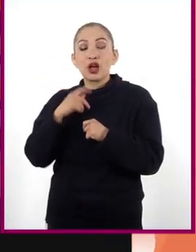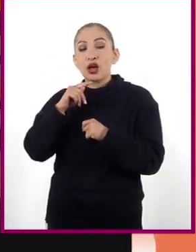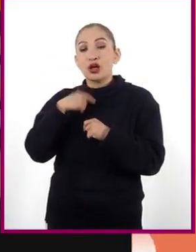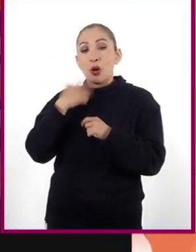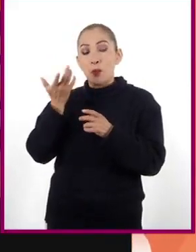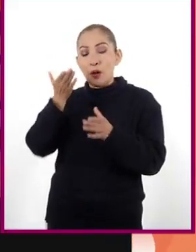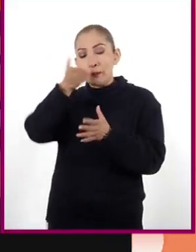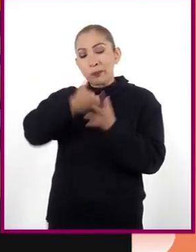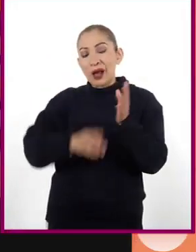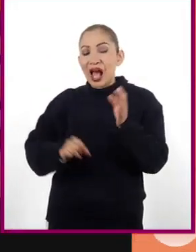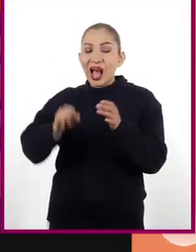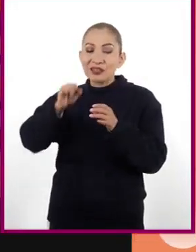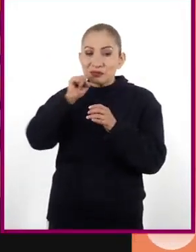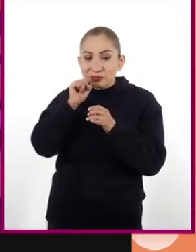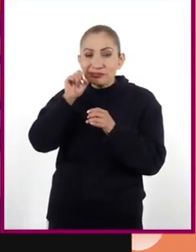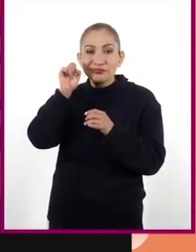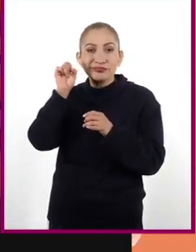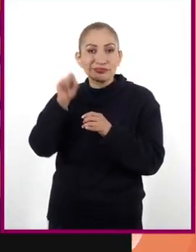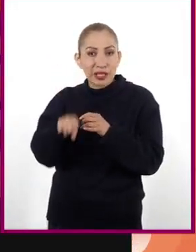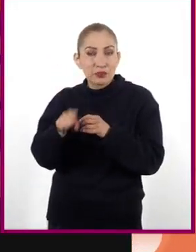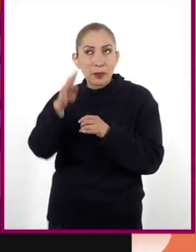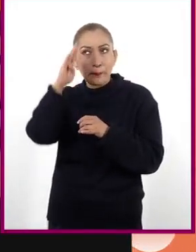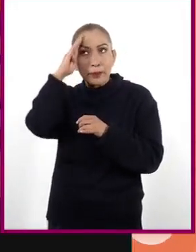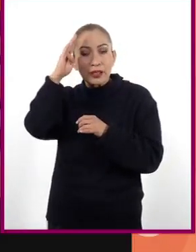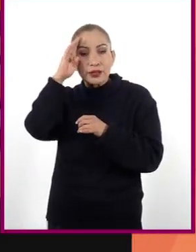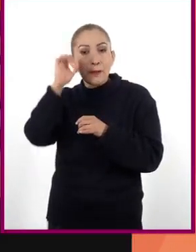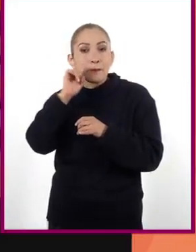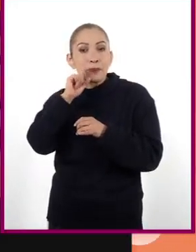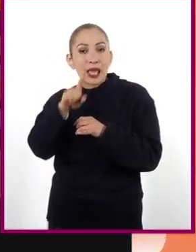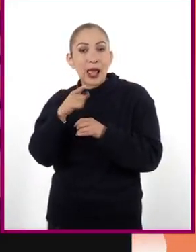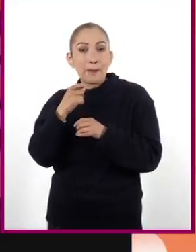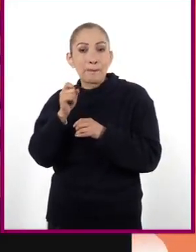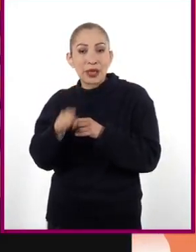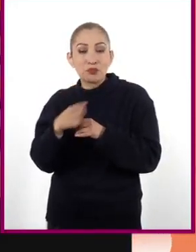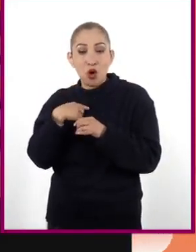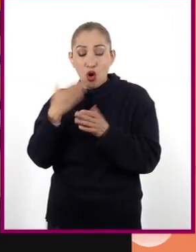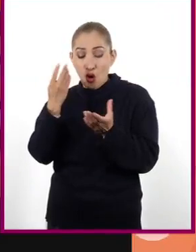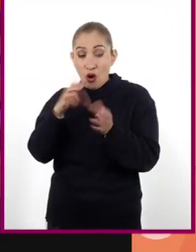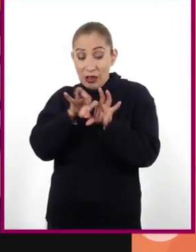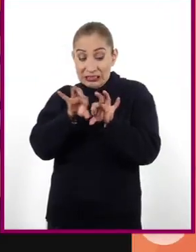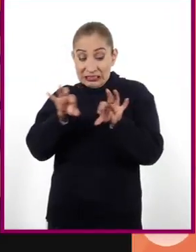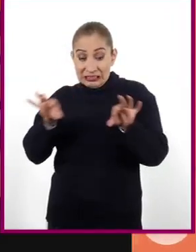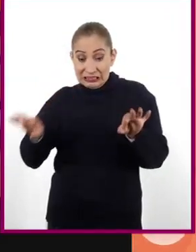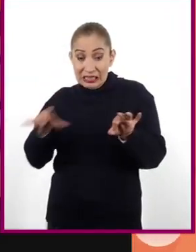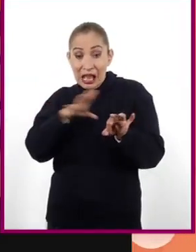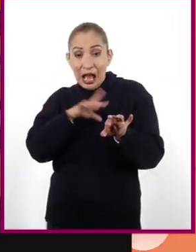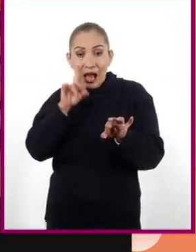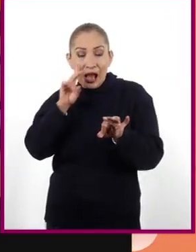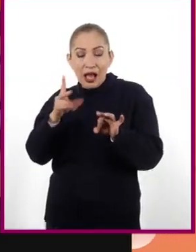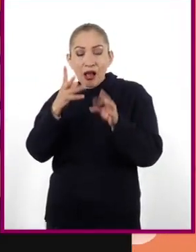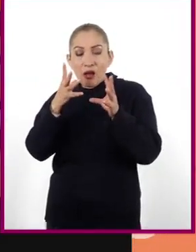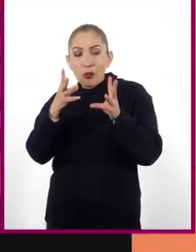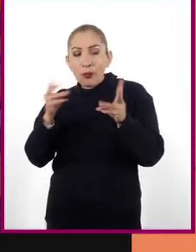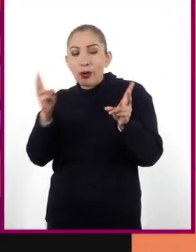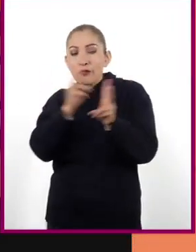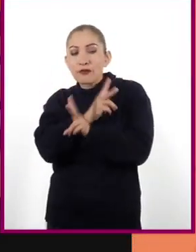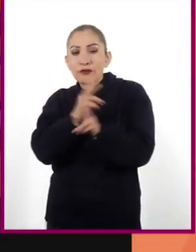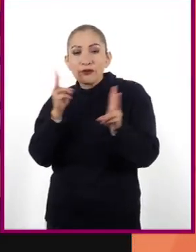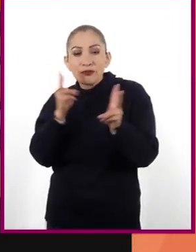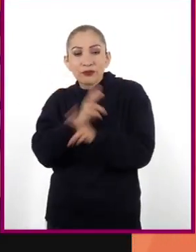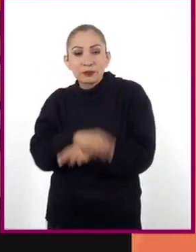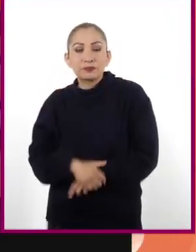las rebanadas y mordiese en ellas, pensando también llevar parte de la longaniza, hallóse en frío con el frío